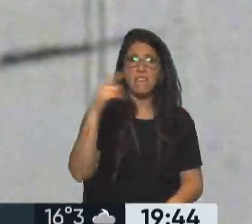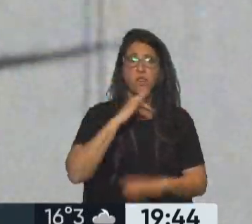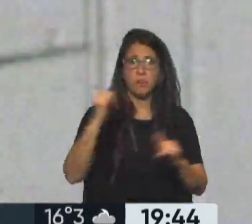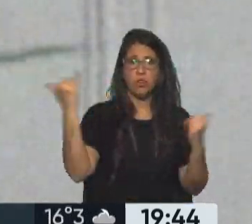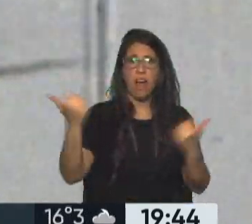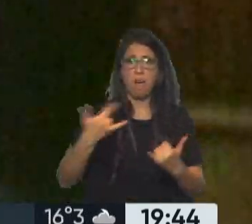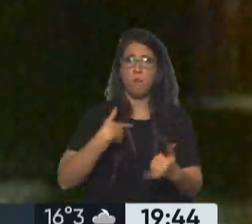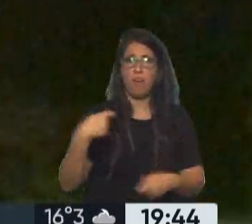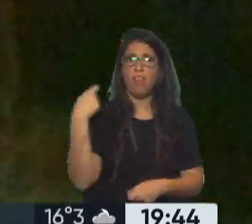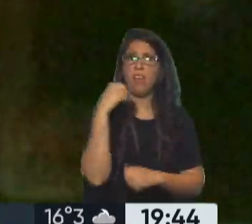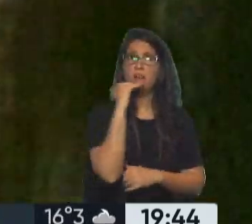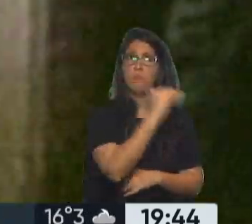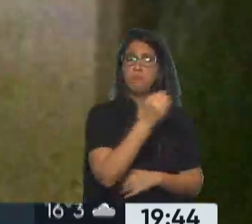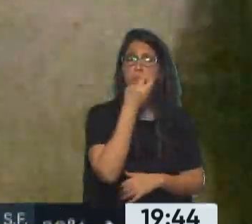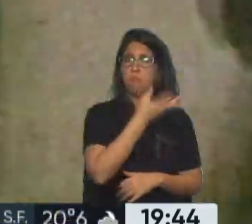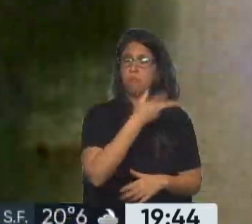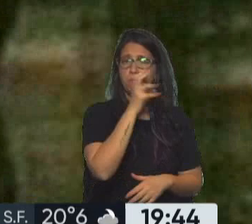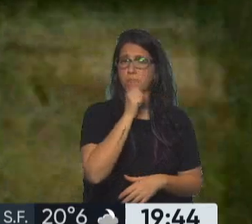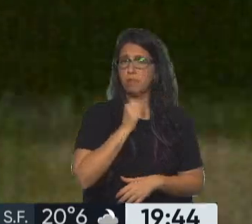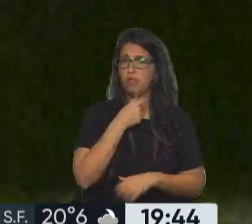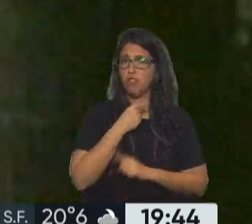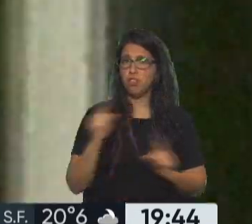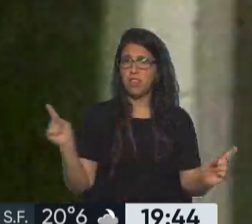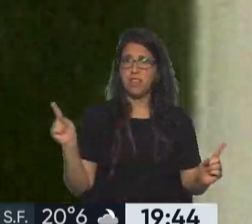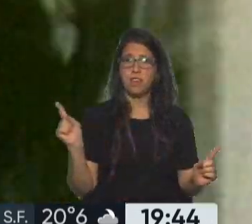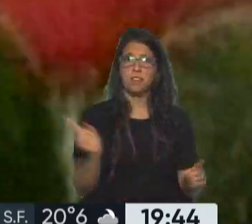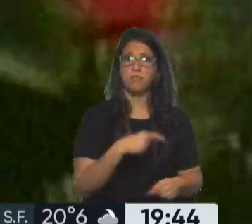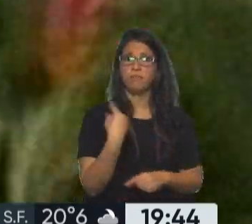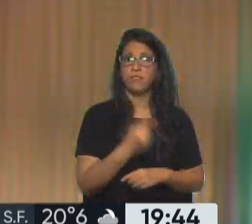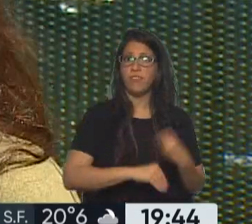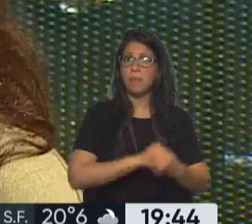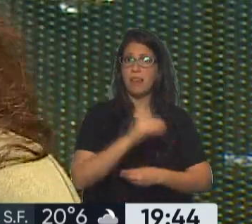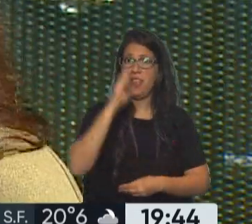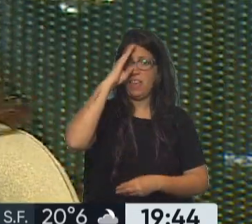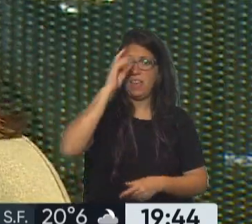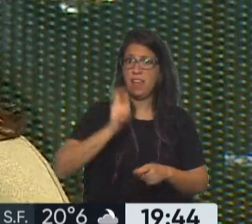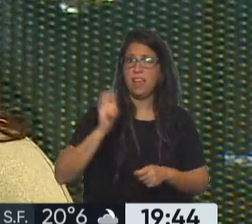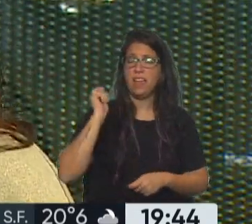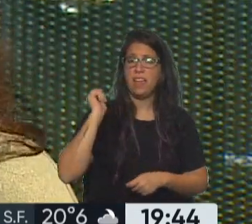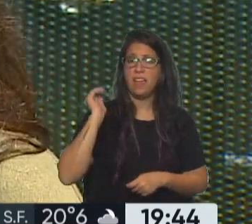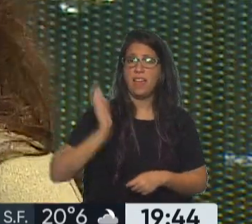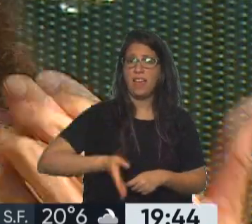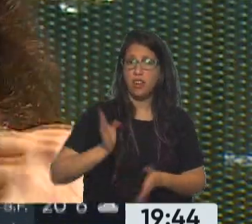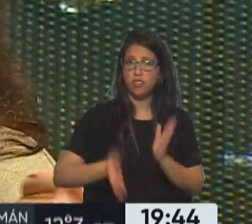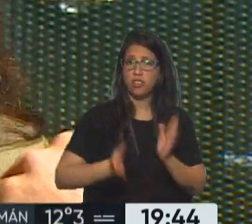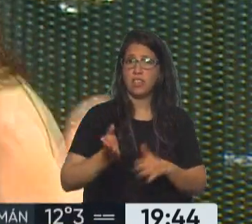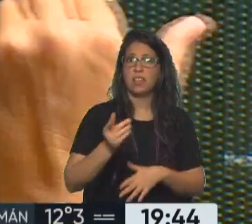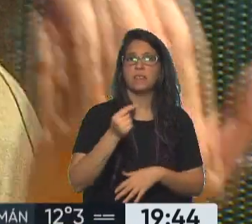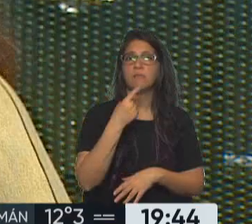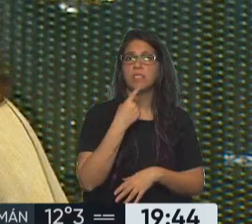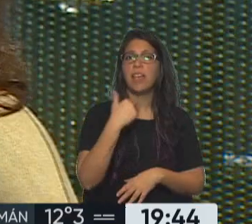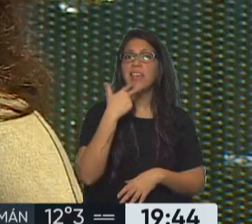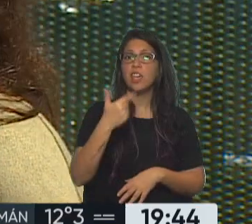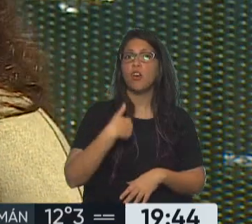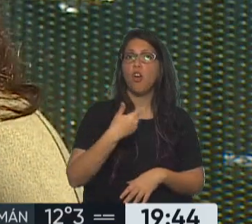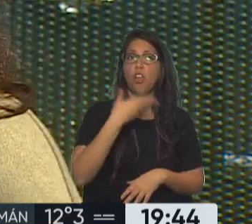y que sin embargo no la da. Los familiares de genocidas pedíamos y seguimos pidiendo que se modifique el Código Procesal Penal que prohíbe que un hijo pueda